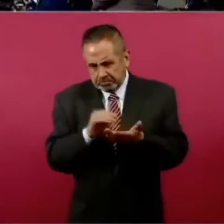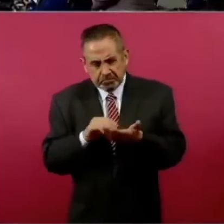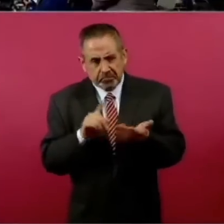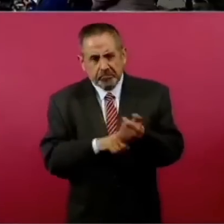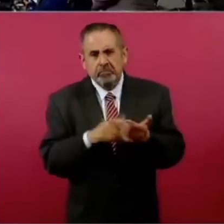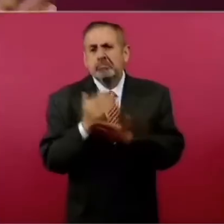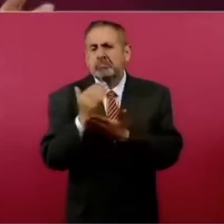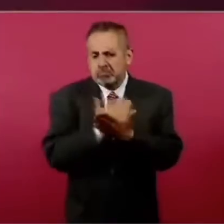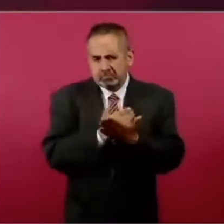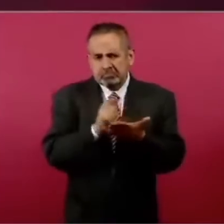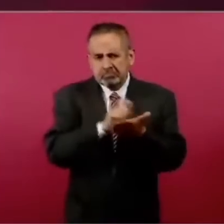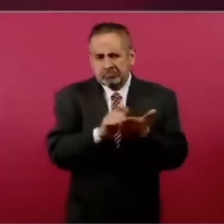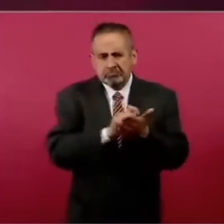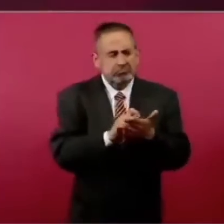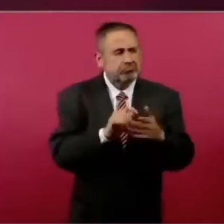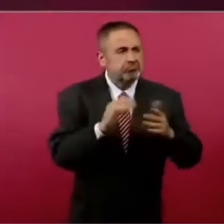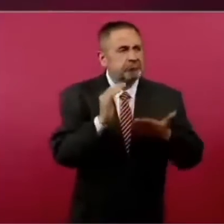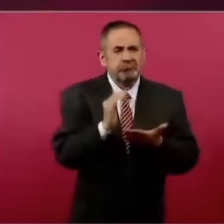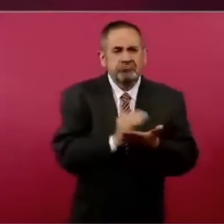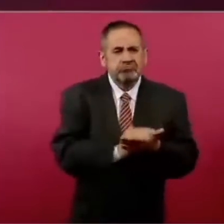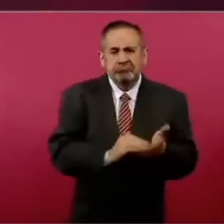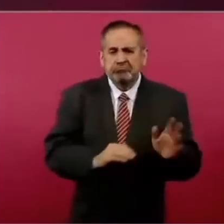Ahora menos ya, ¿no?